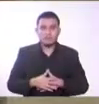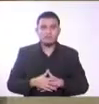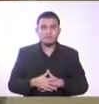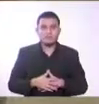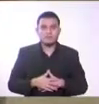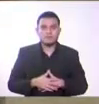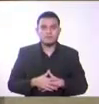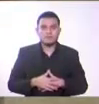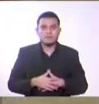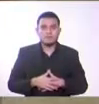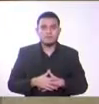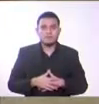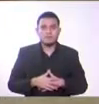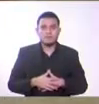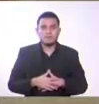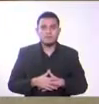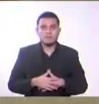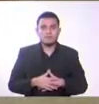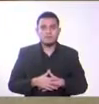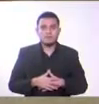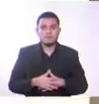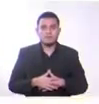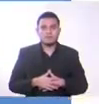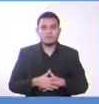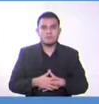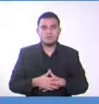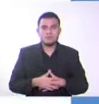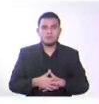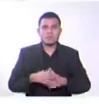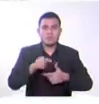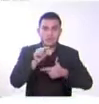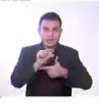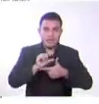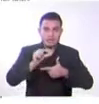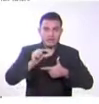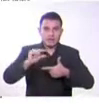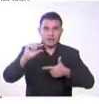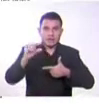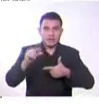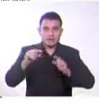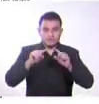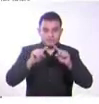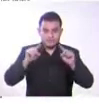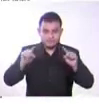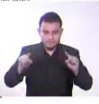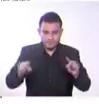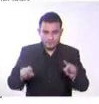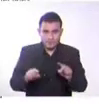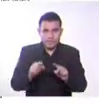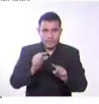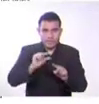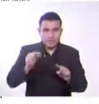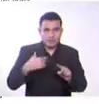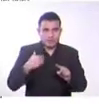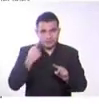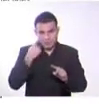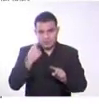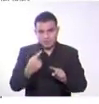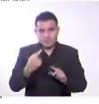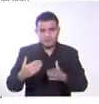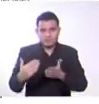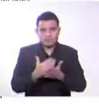Bien. En la gráfica que estamos viendo podemos notar la proporción en la